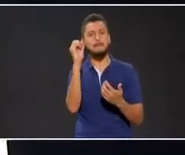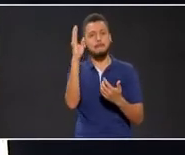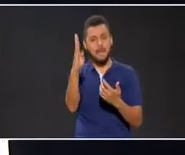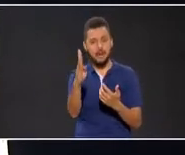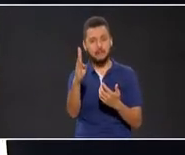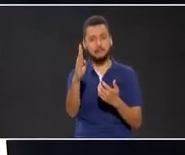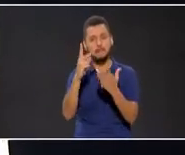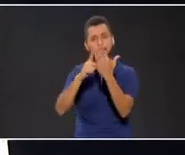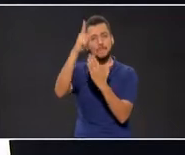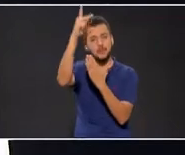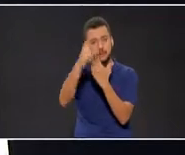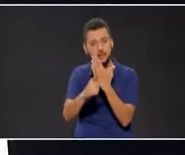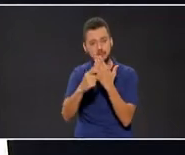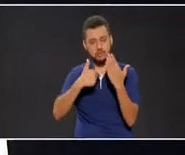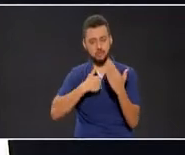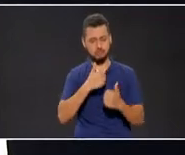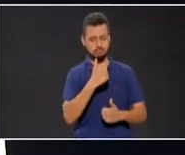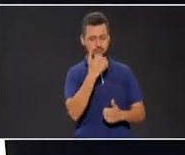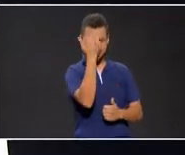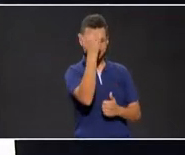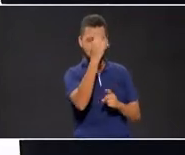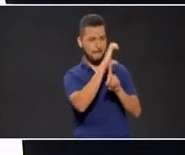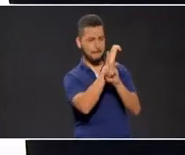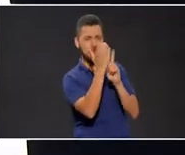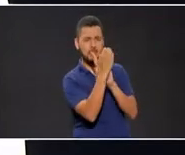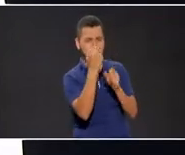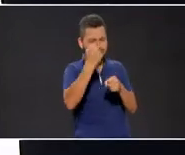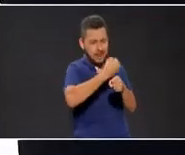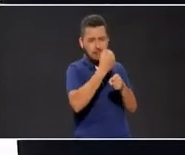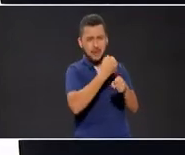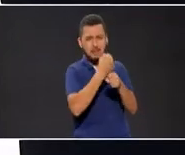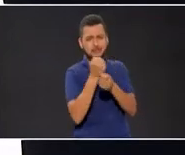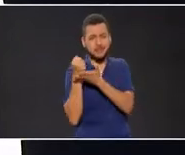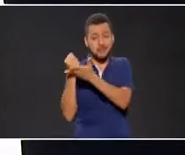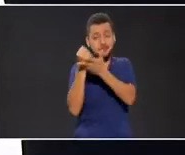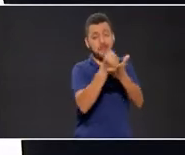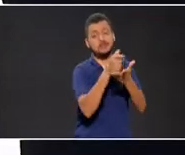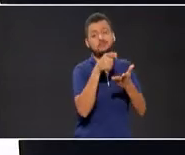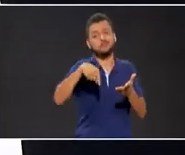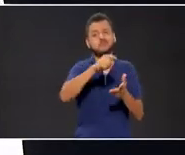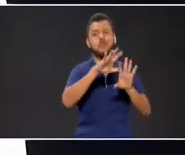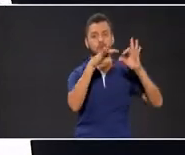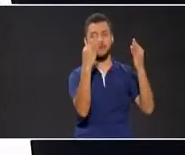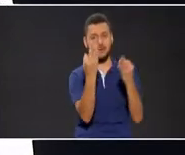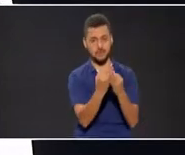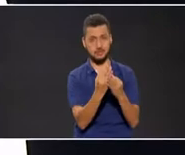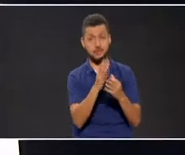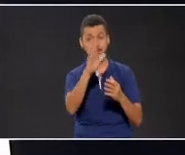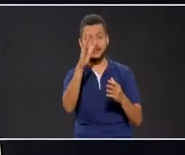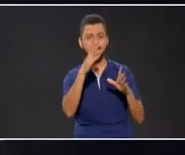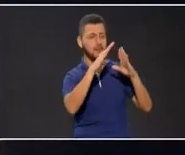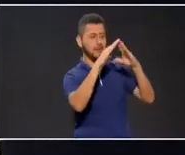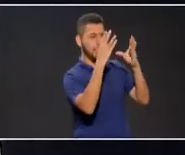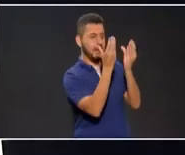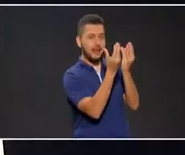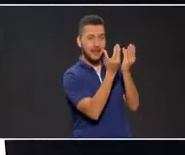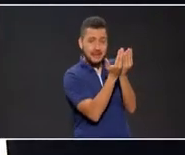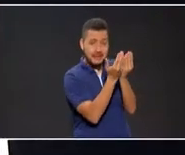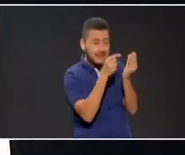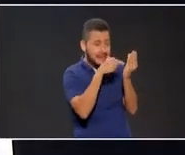se refleja en la familia o sea lo que sea el reflejo de lo que pasa en las familias y el reflejo que pasa en la sociedad entonces